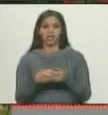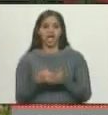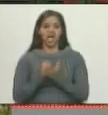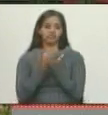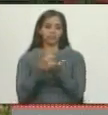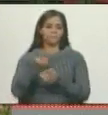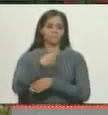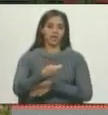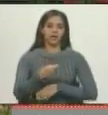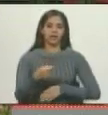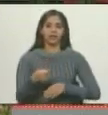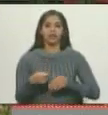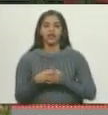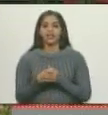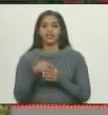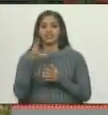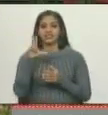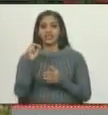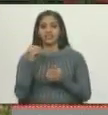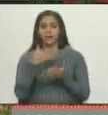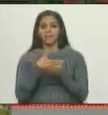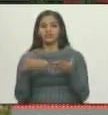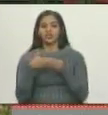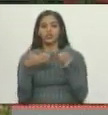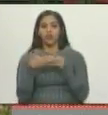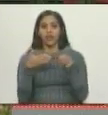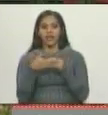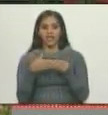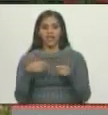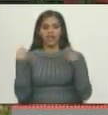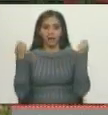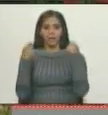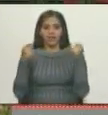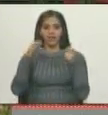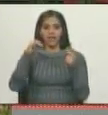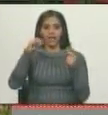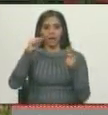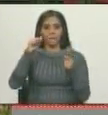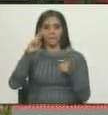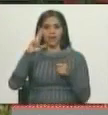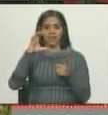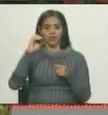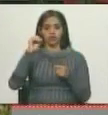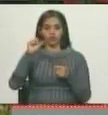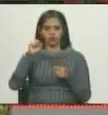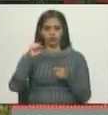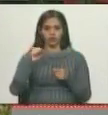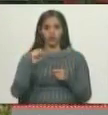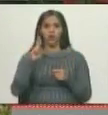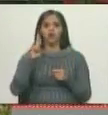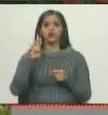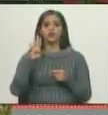de Marco Rubio. Aportó más de 7 millones de dólares a aquel señor McCain, que fue